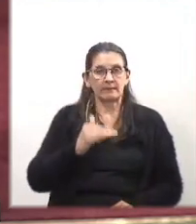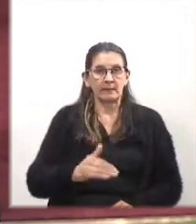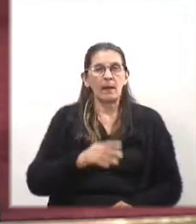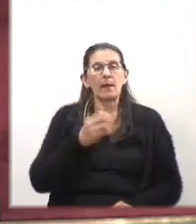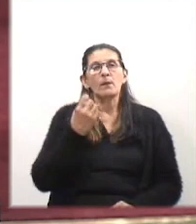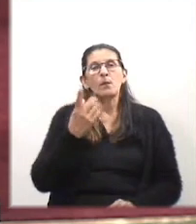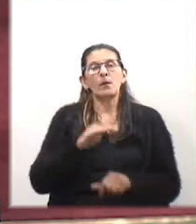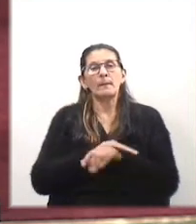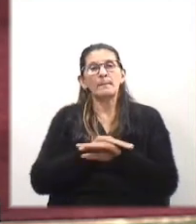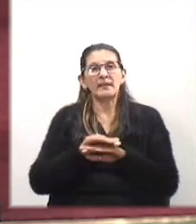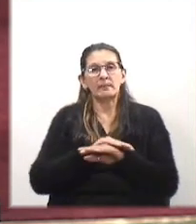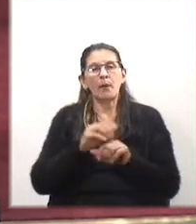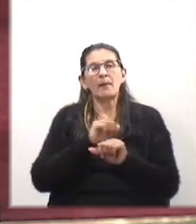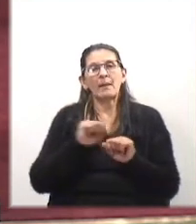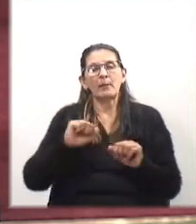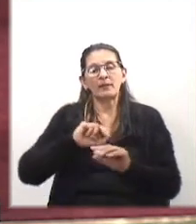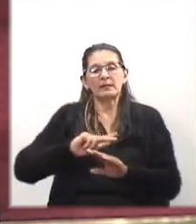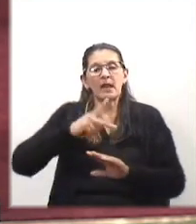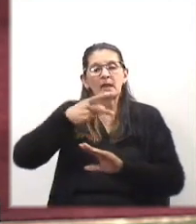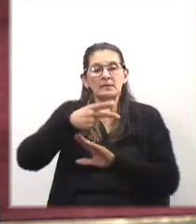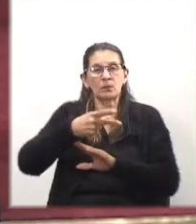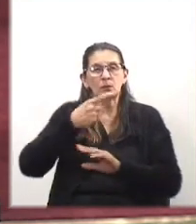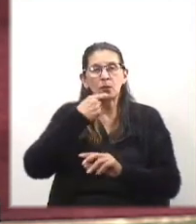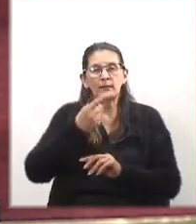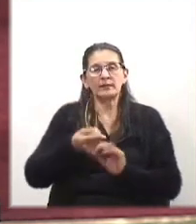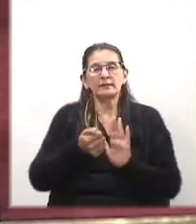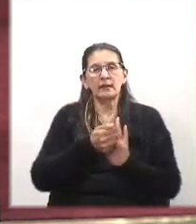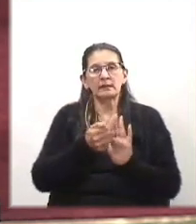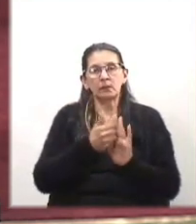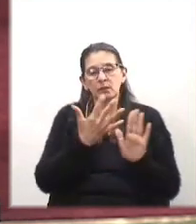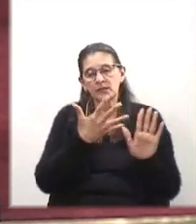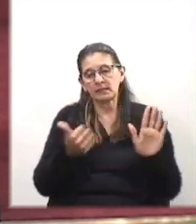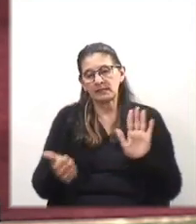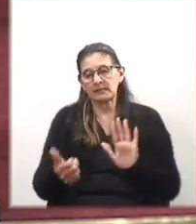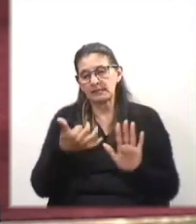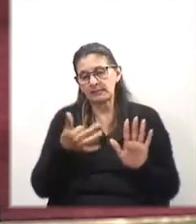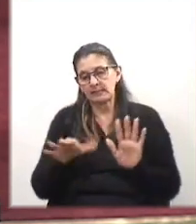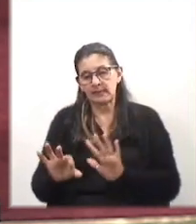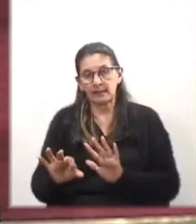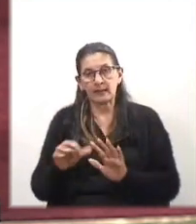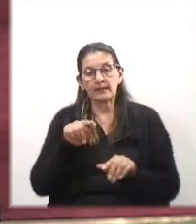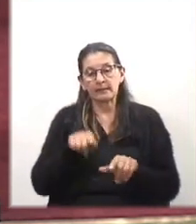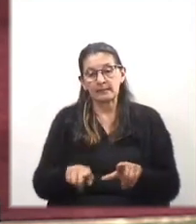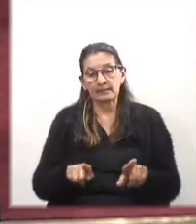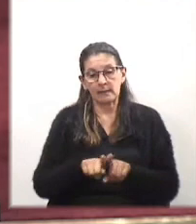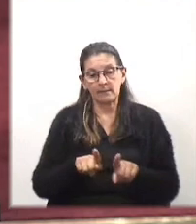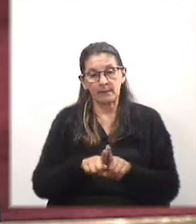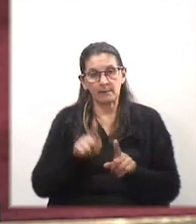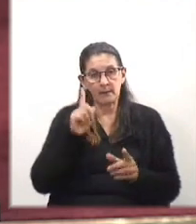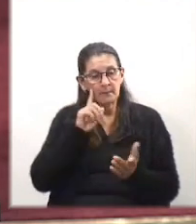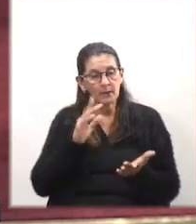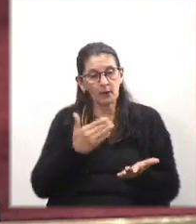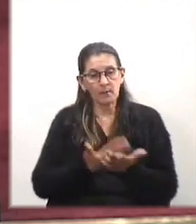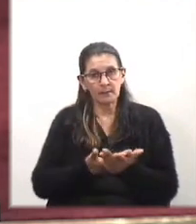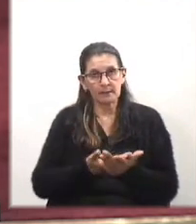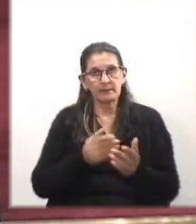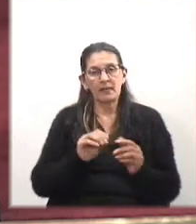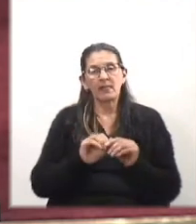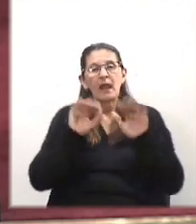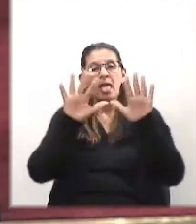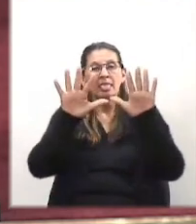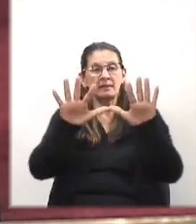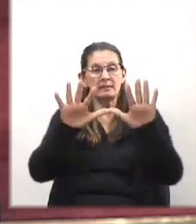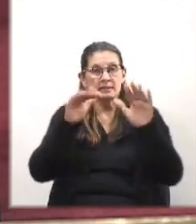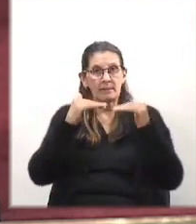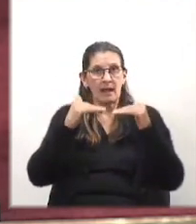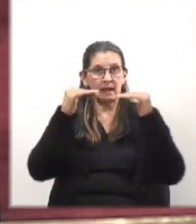poder estacionarse en la segunda categoría, como lo dice el artículo 56 y el 60. Asimismo, proponiendo el mantenimiento de la 10ª categoría,